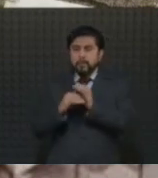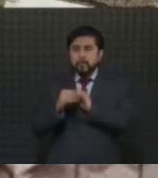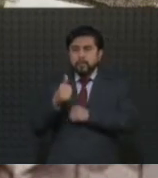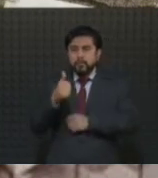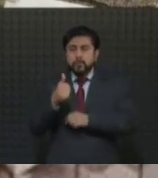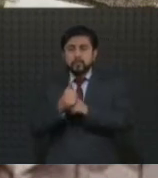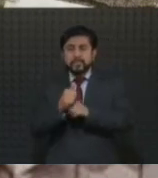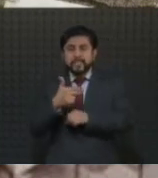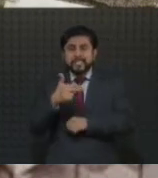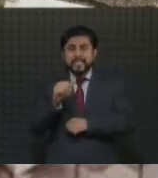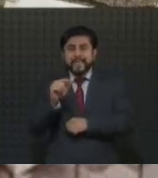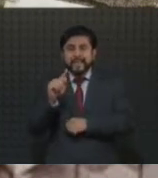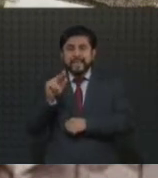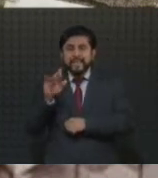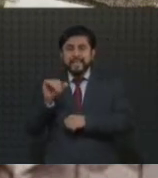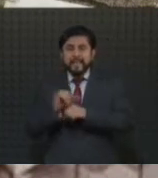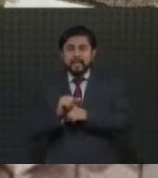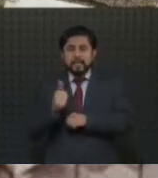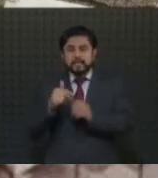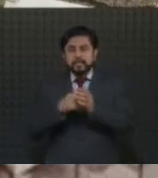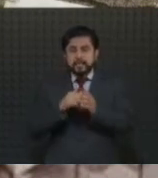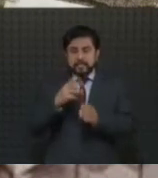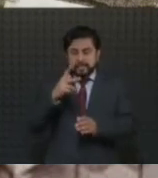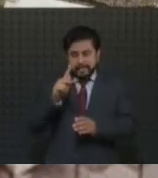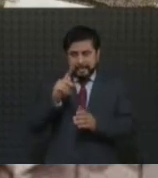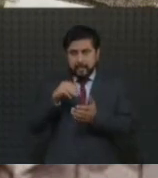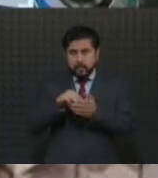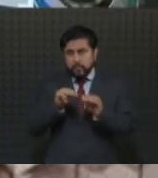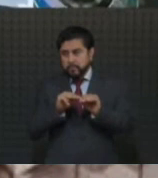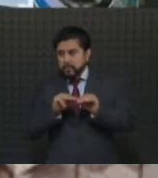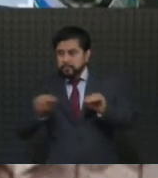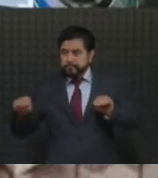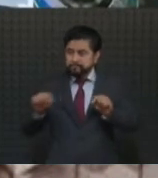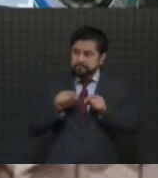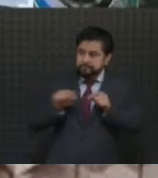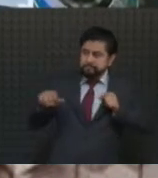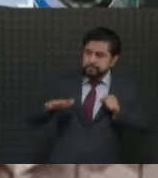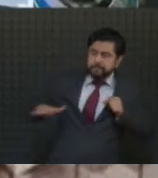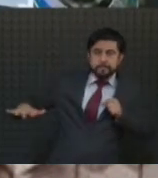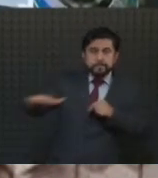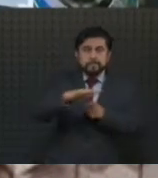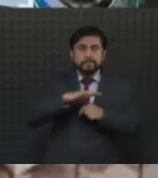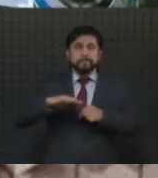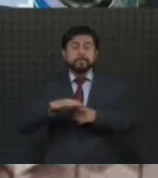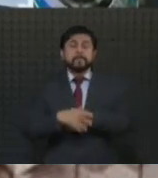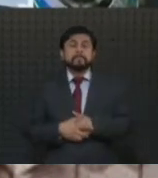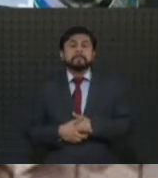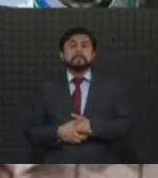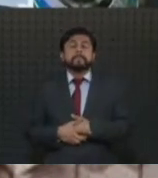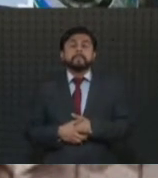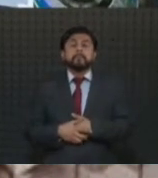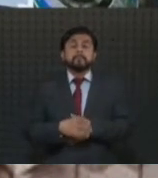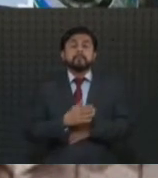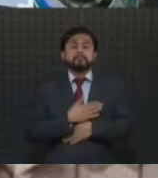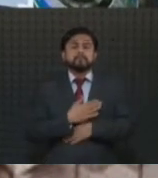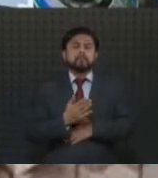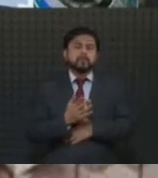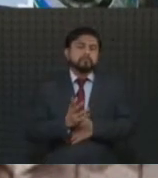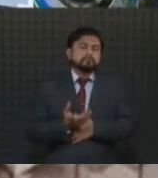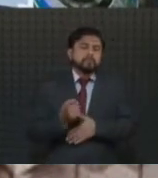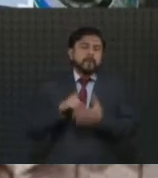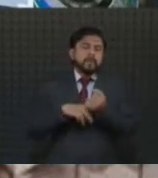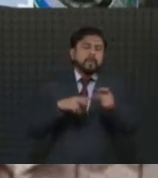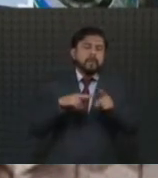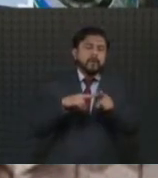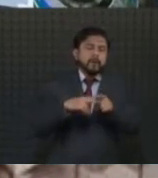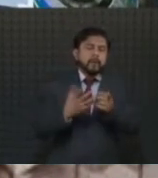y tiene casi 2 kilómetros de longitud. Adelante. Bueno, entre las instalaciones